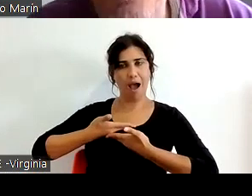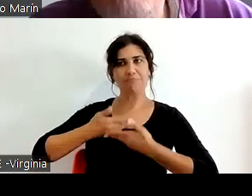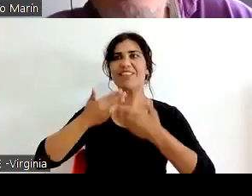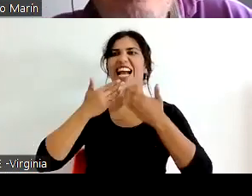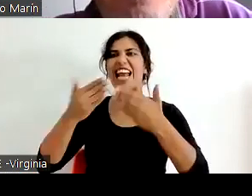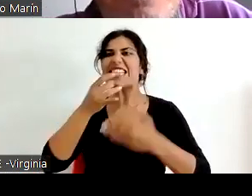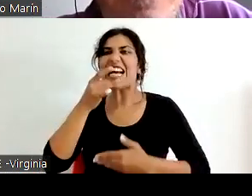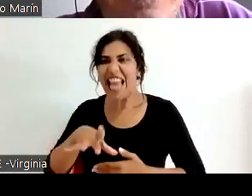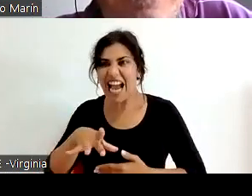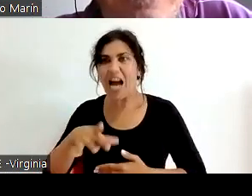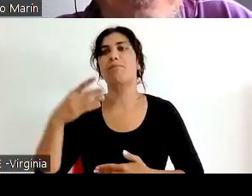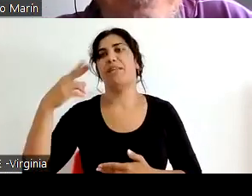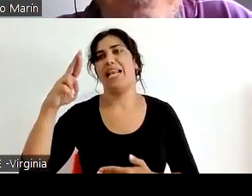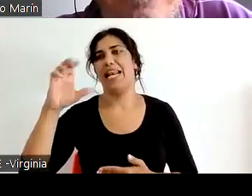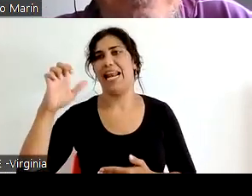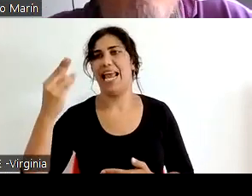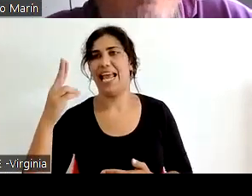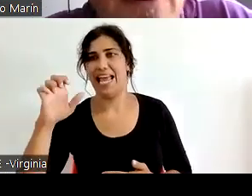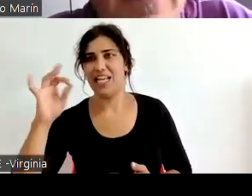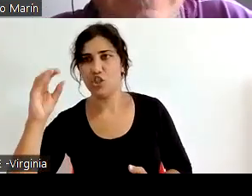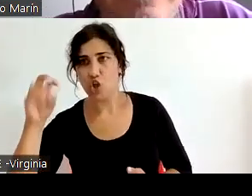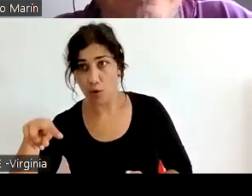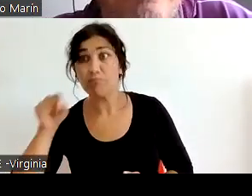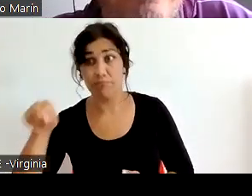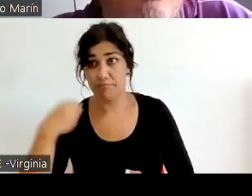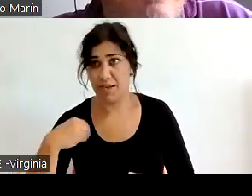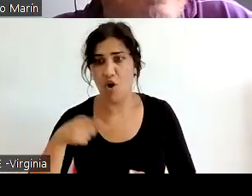están muy implicadas en la función